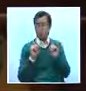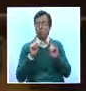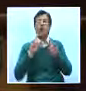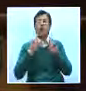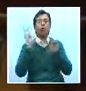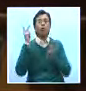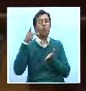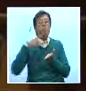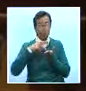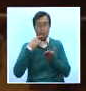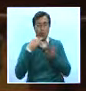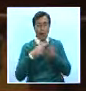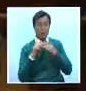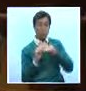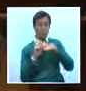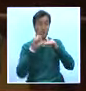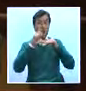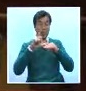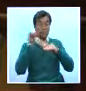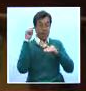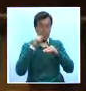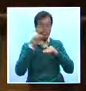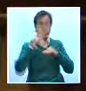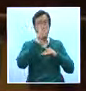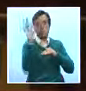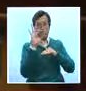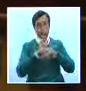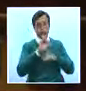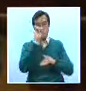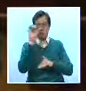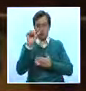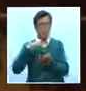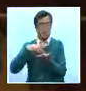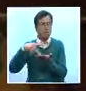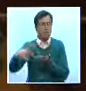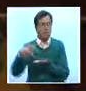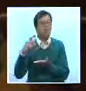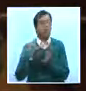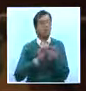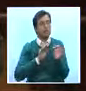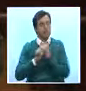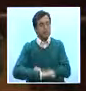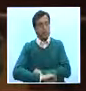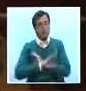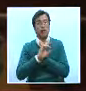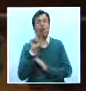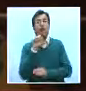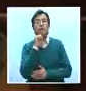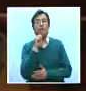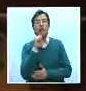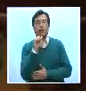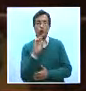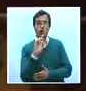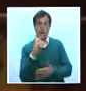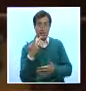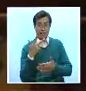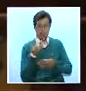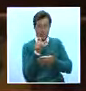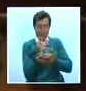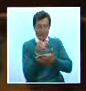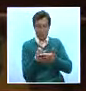los porcentajes de la diferencia, ¿sí? Entonces, ahí habría que aclarar y poner la tercera columna que hace falta, poner los